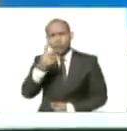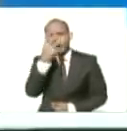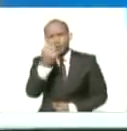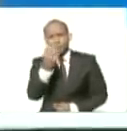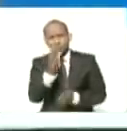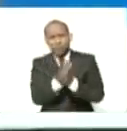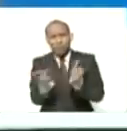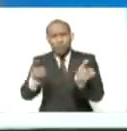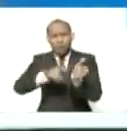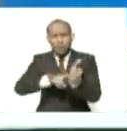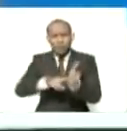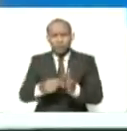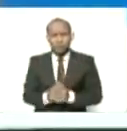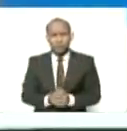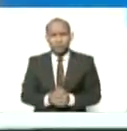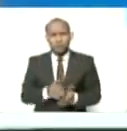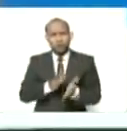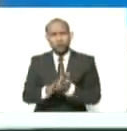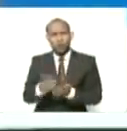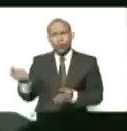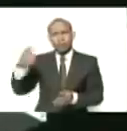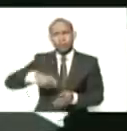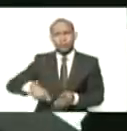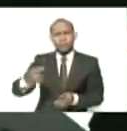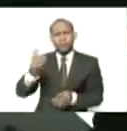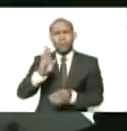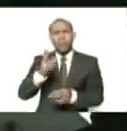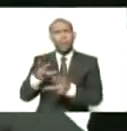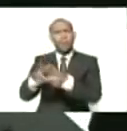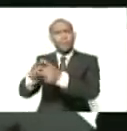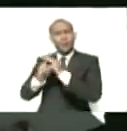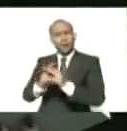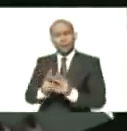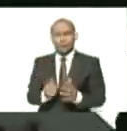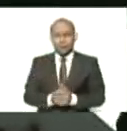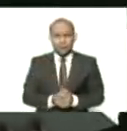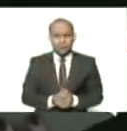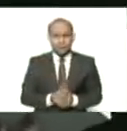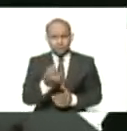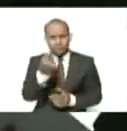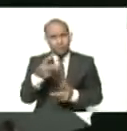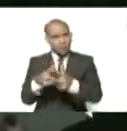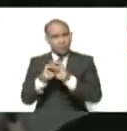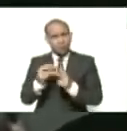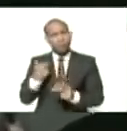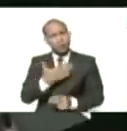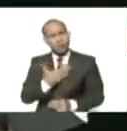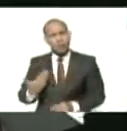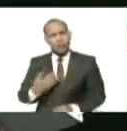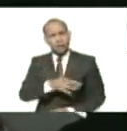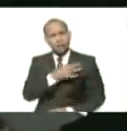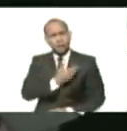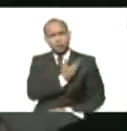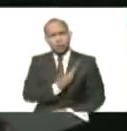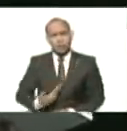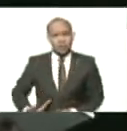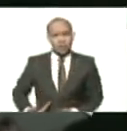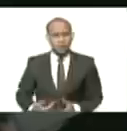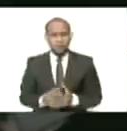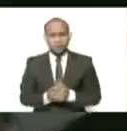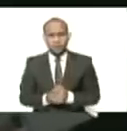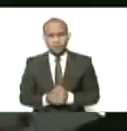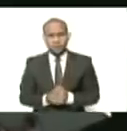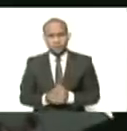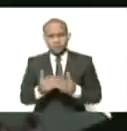la arancelaria. Arancelaria. Quisiéramos, presidente, colocarnos